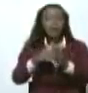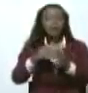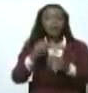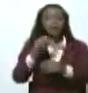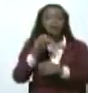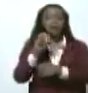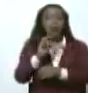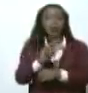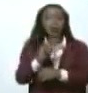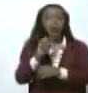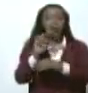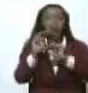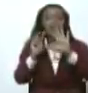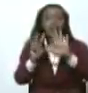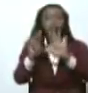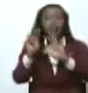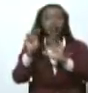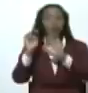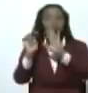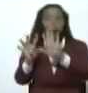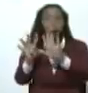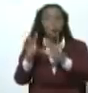136.779 para un